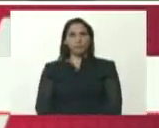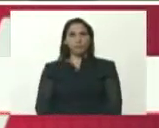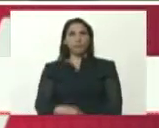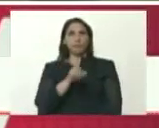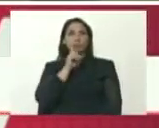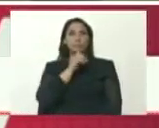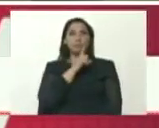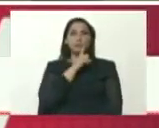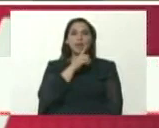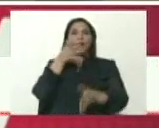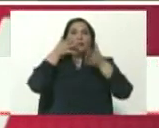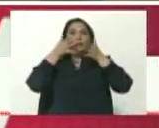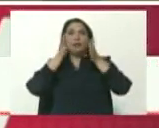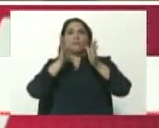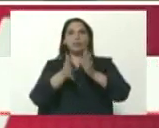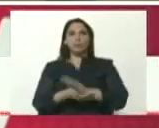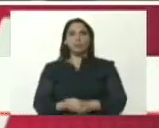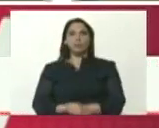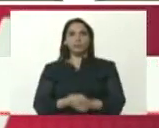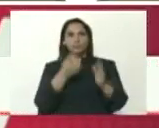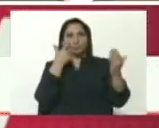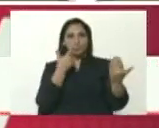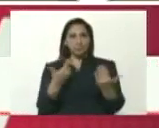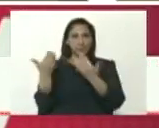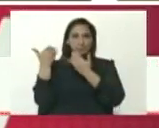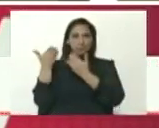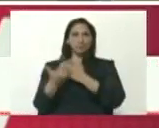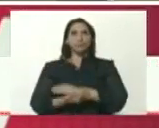llamada Andrés Bello. Adelante, Eva.